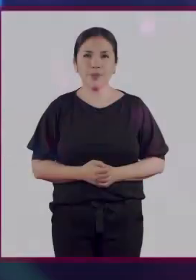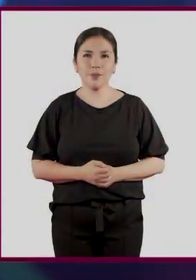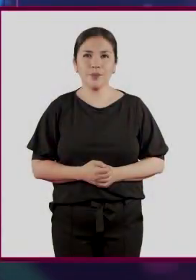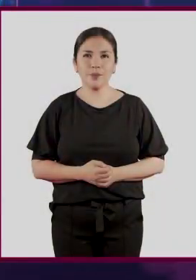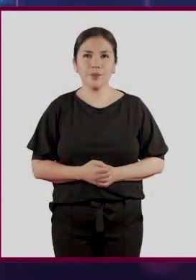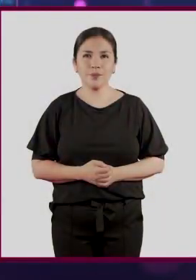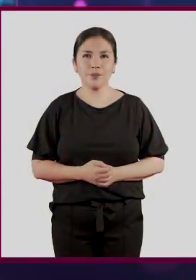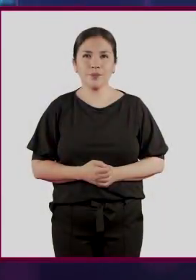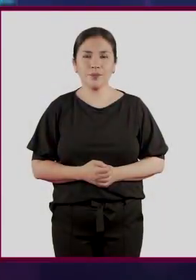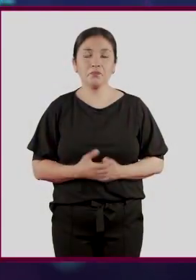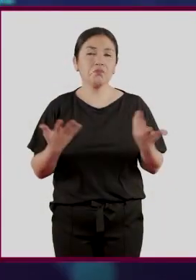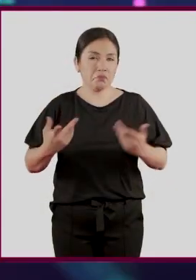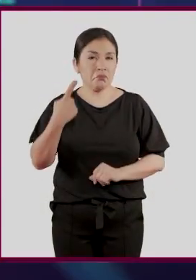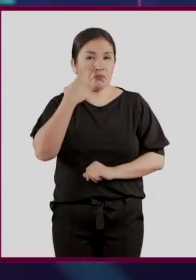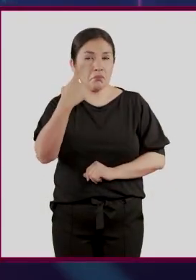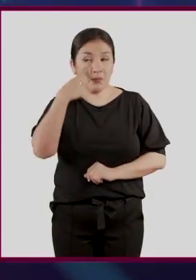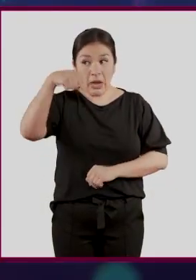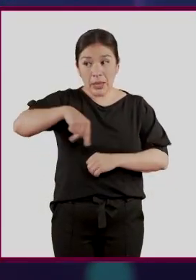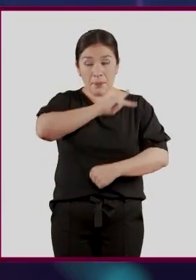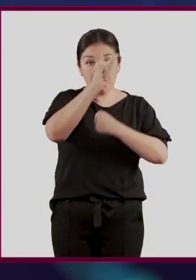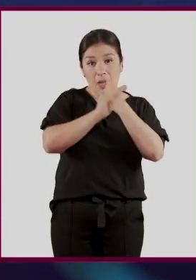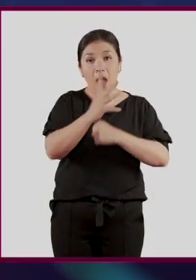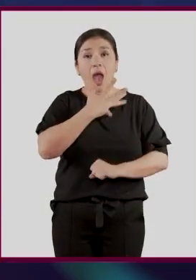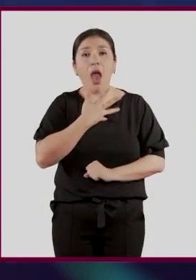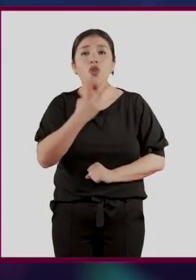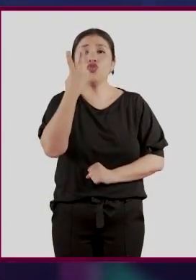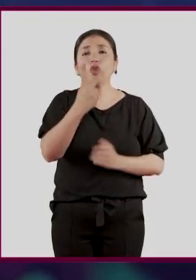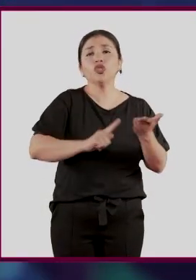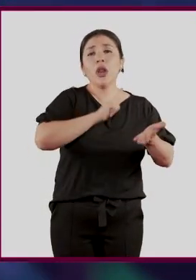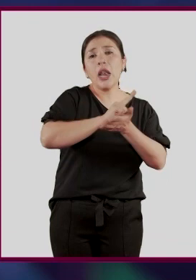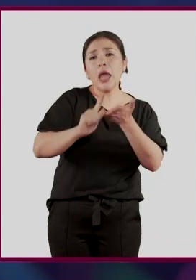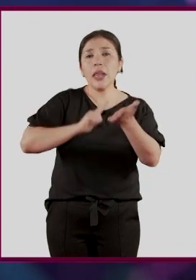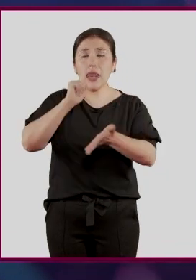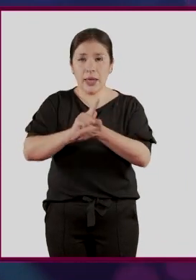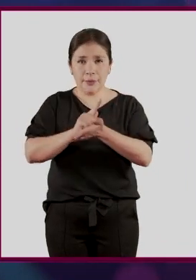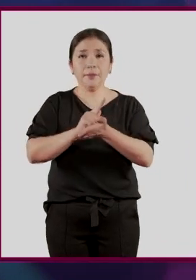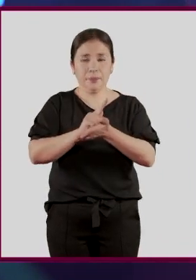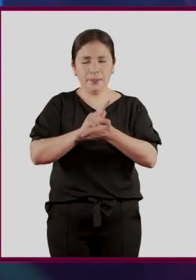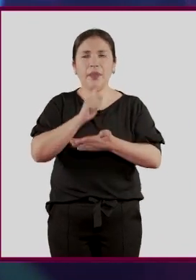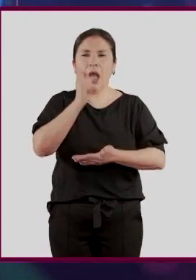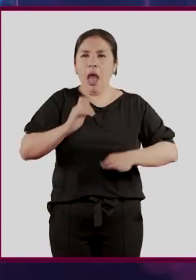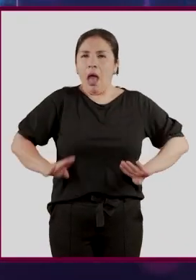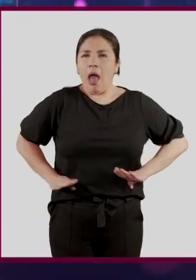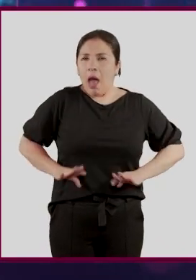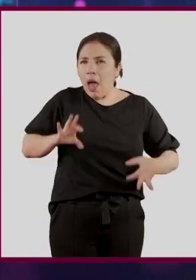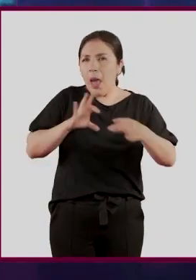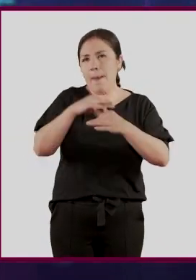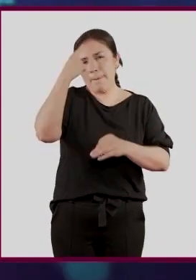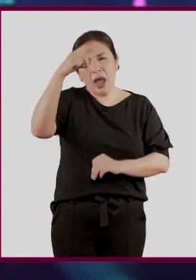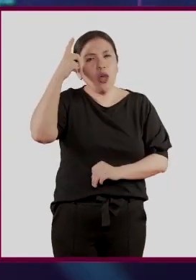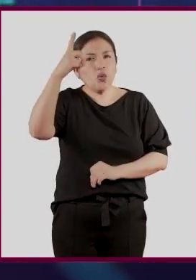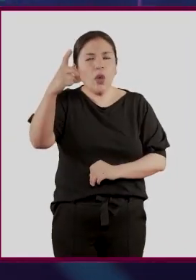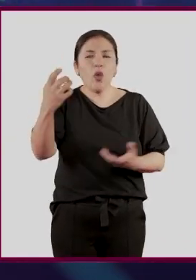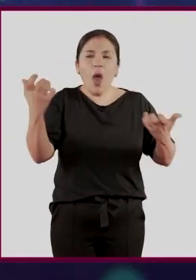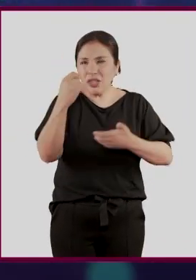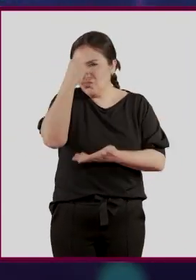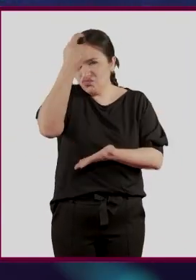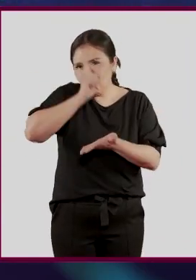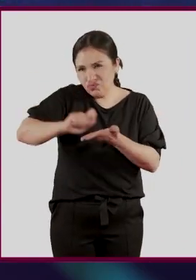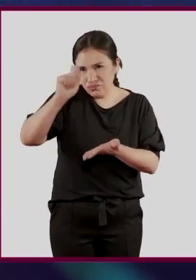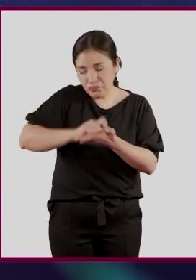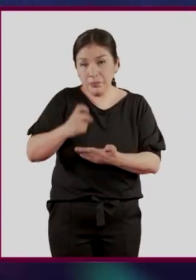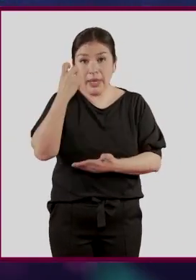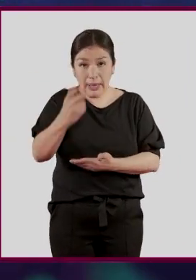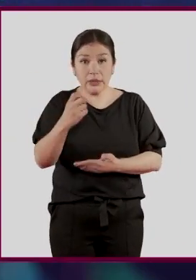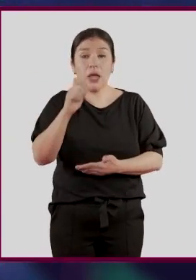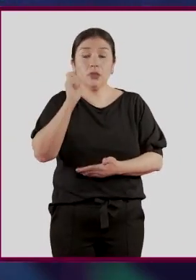De manera general podemos señalar que en nuestro país existen dos leyes en lo que respecta a la propiedad intelectual. Incluso la